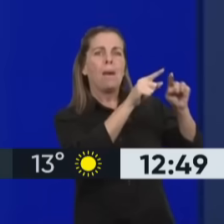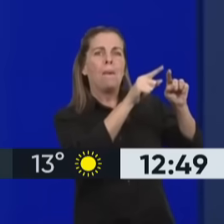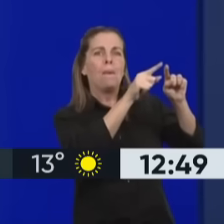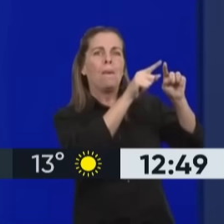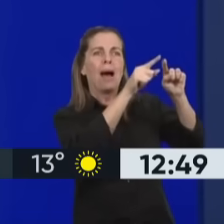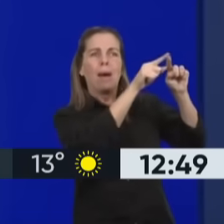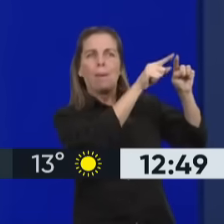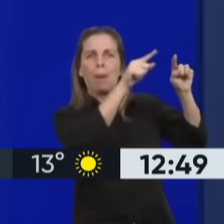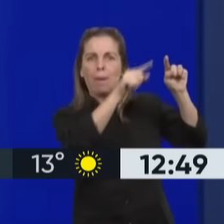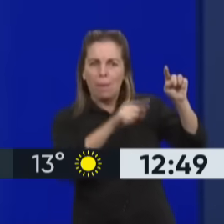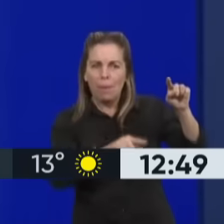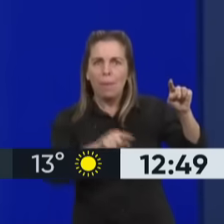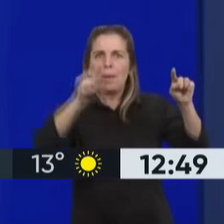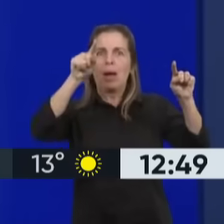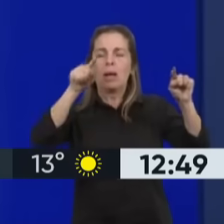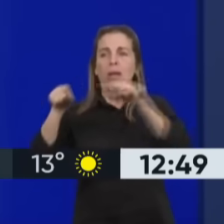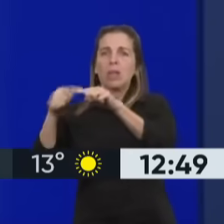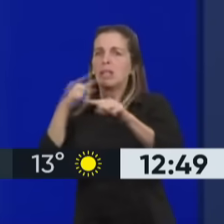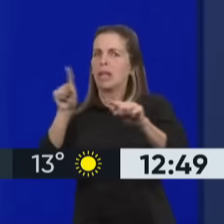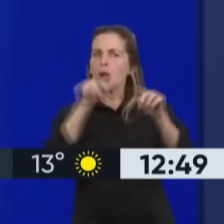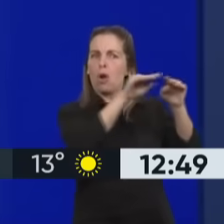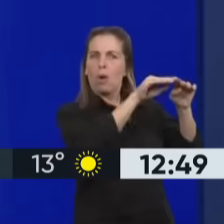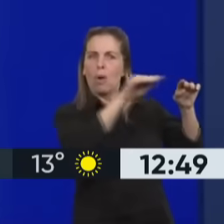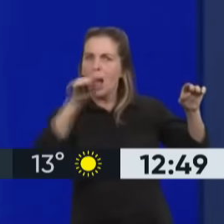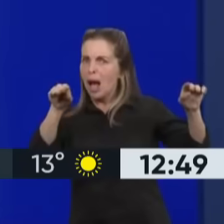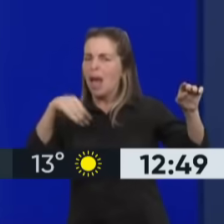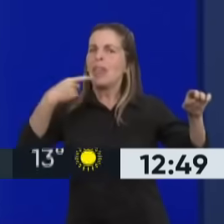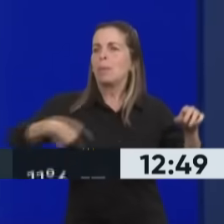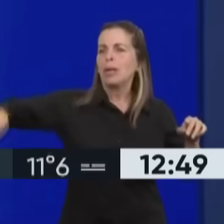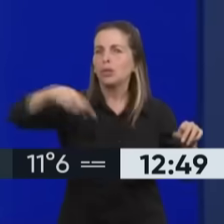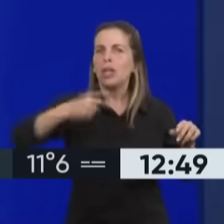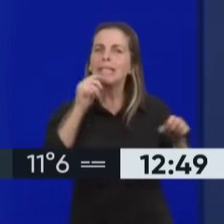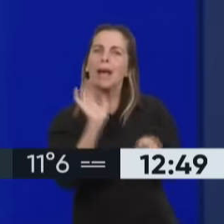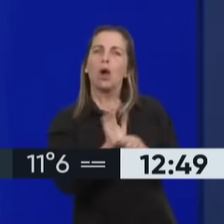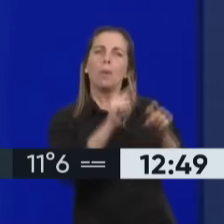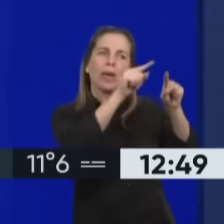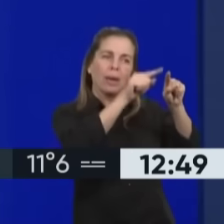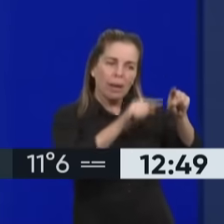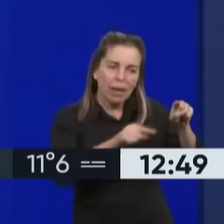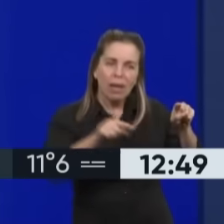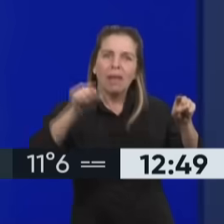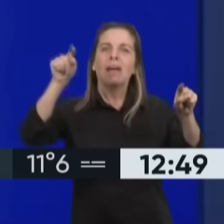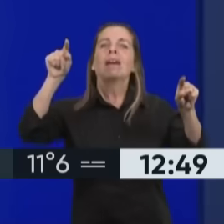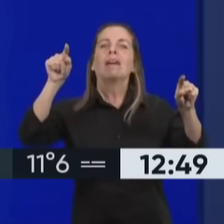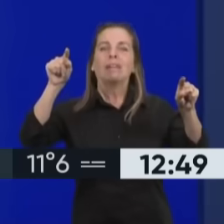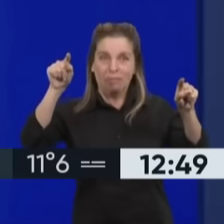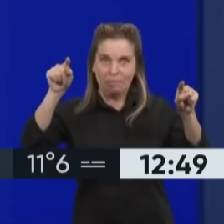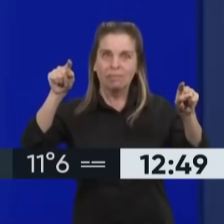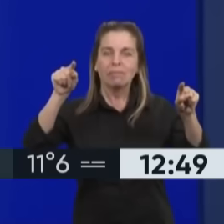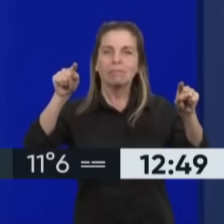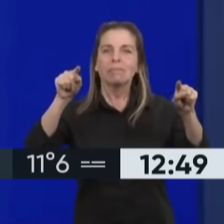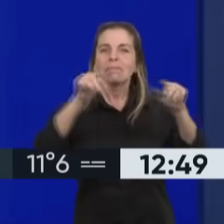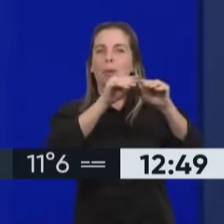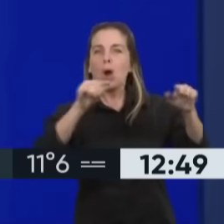iba a aplanar. Después, que era la pipita de Nike suave. Después reconocieron que